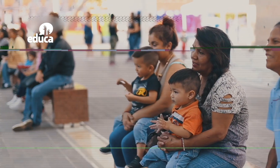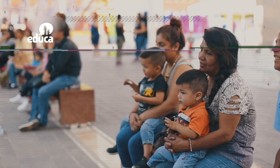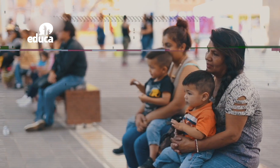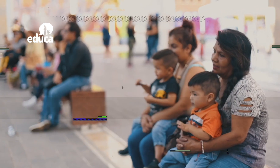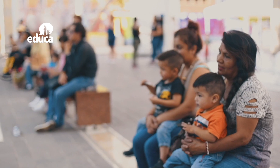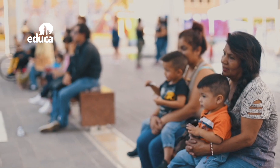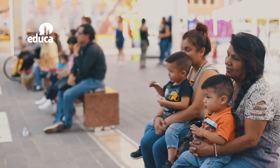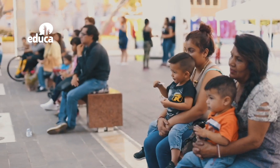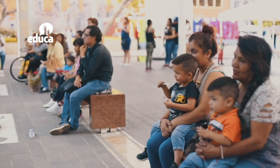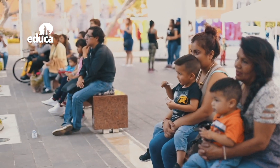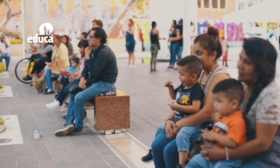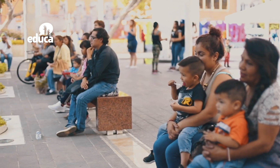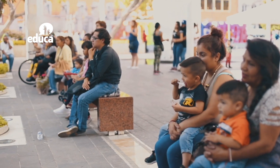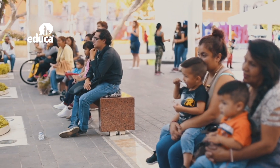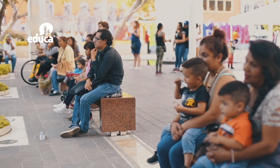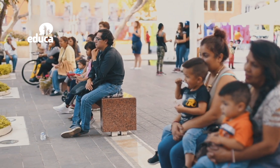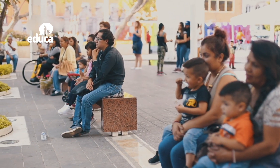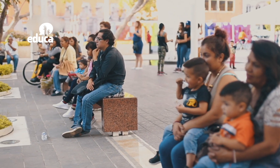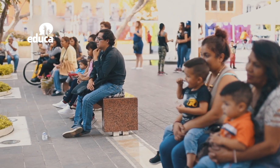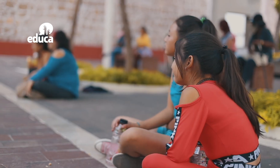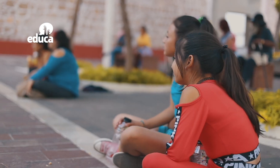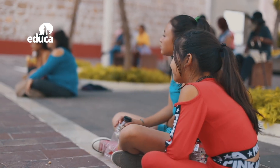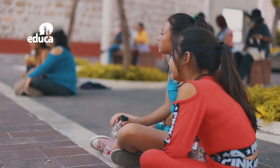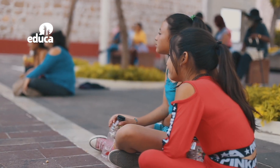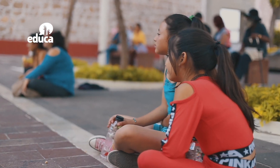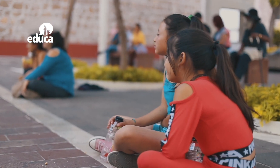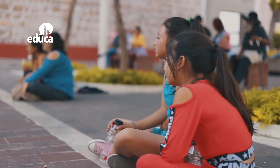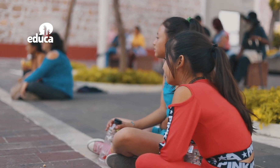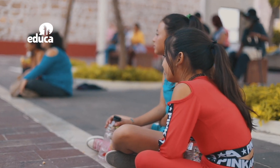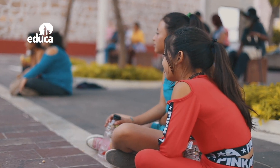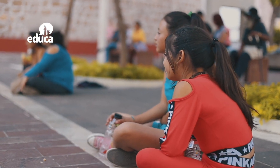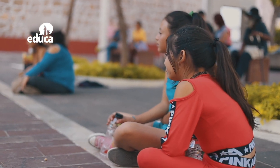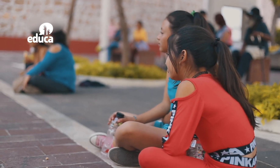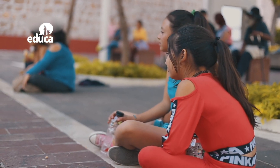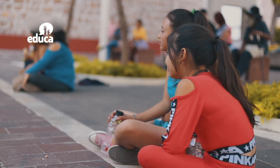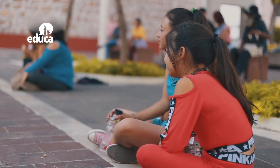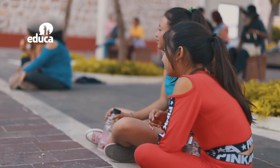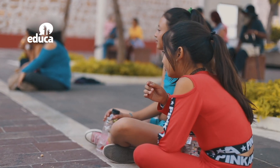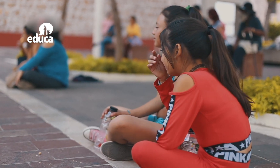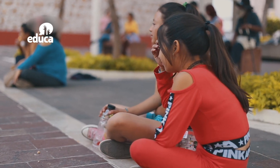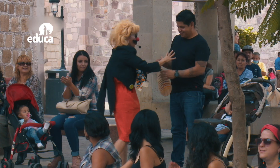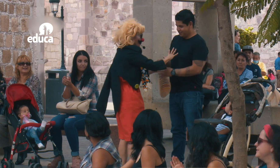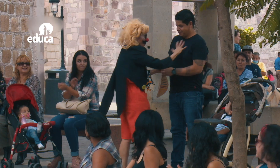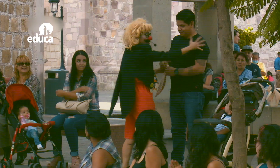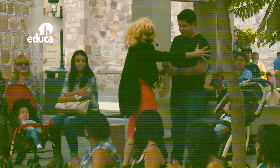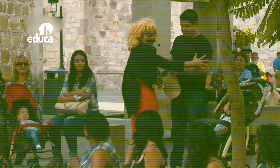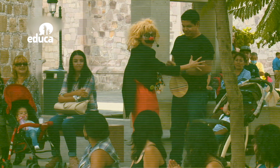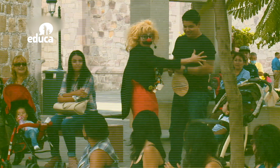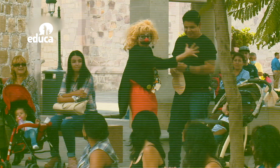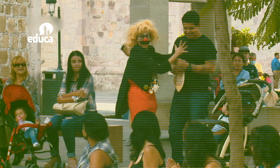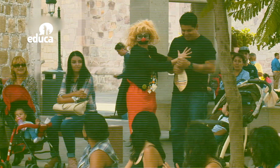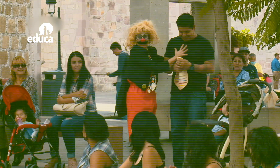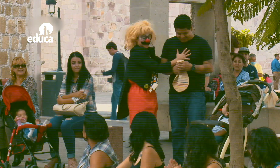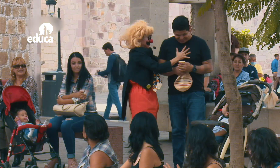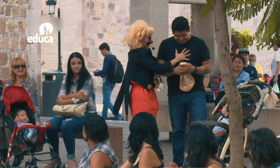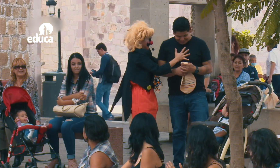en calle son otras. ¿Por qué? Porque la gente transita, no puede armar una dramaturgia súper